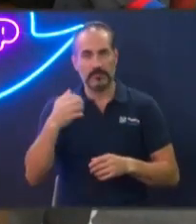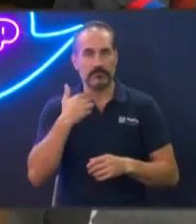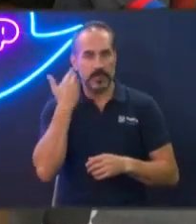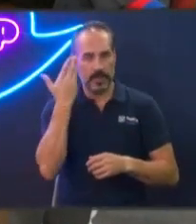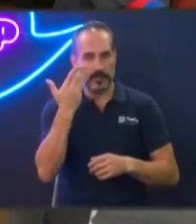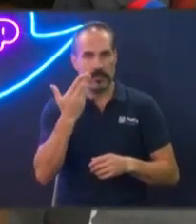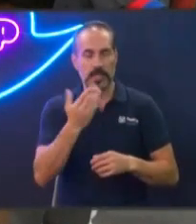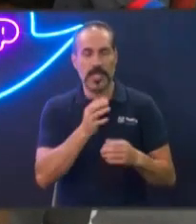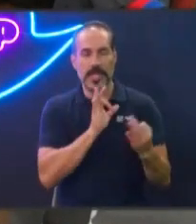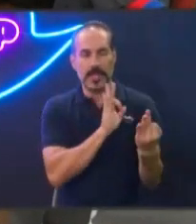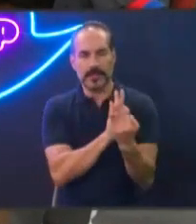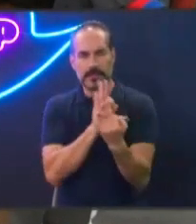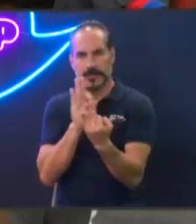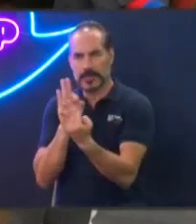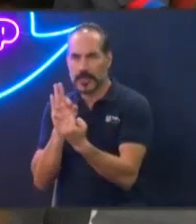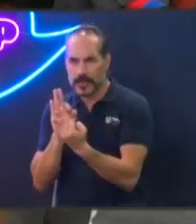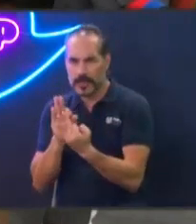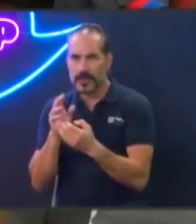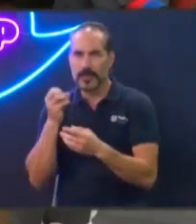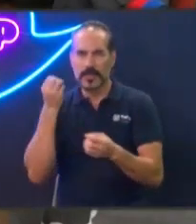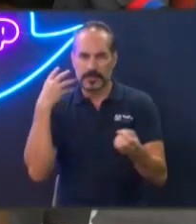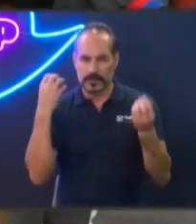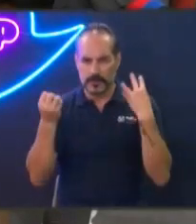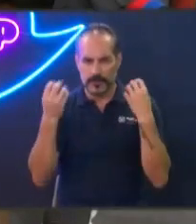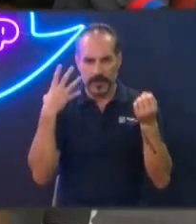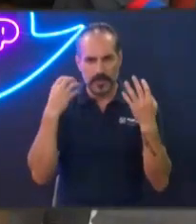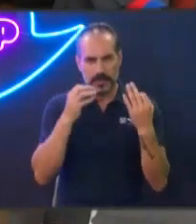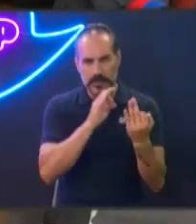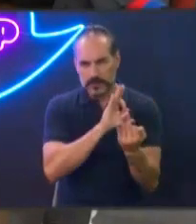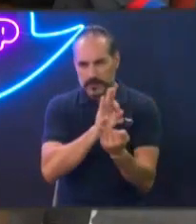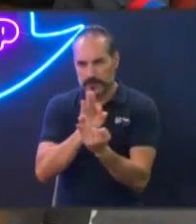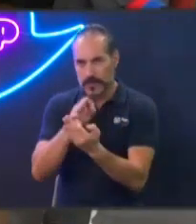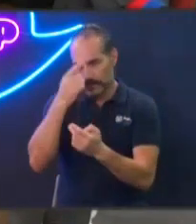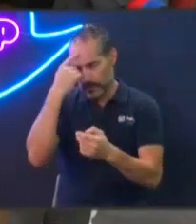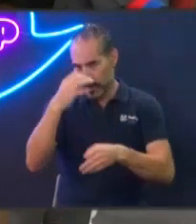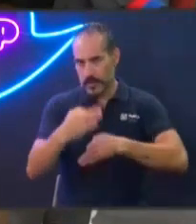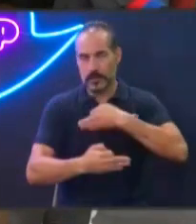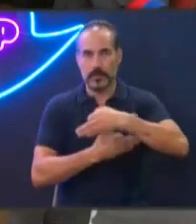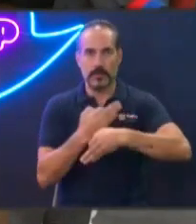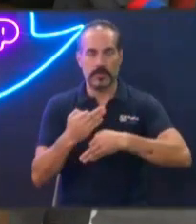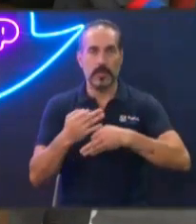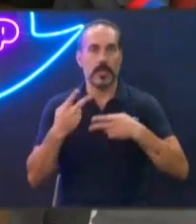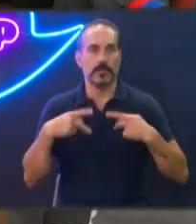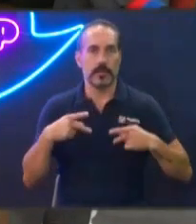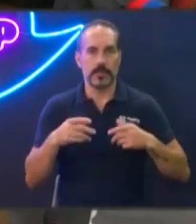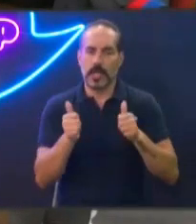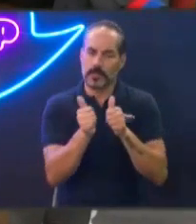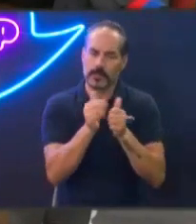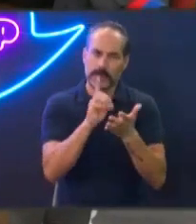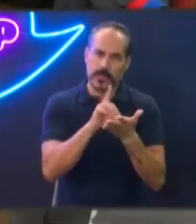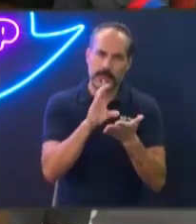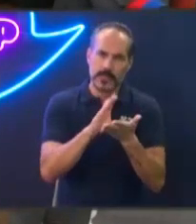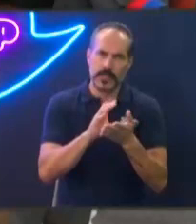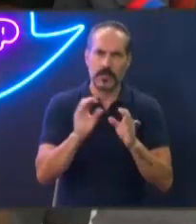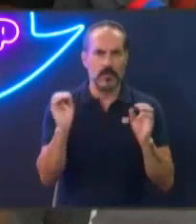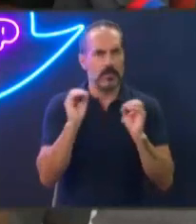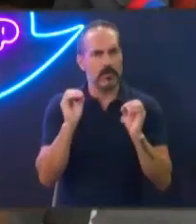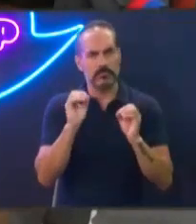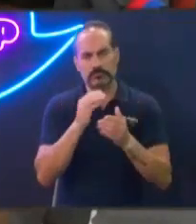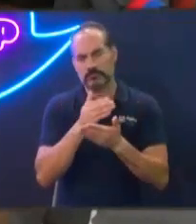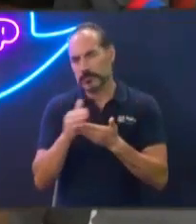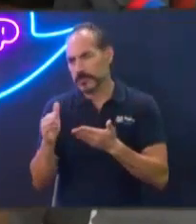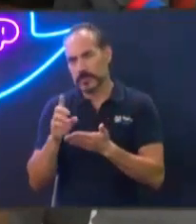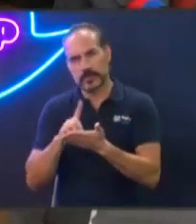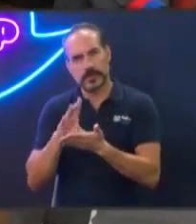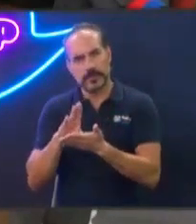temas que son de mucho interés para la comunidad in general sin importar su condición o su discapacidad Y